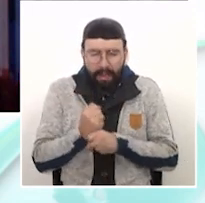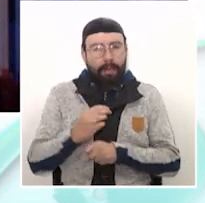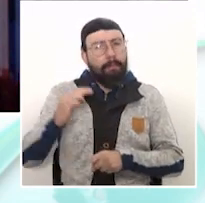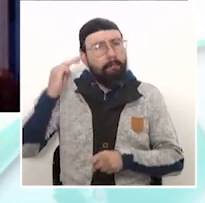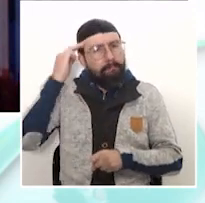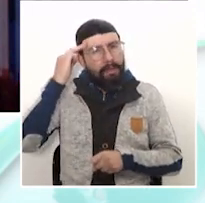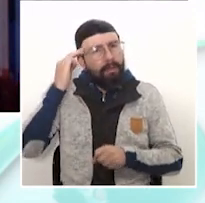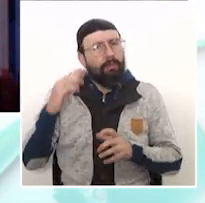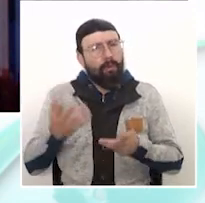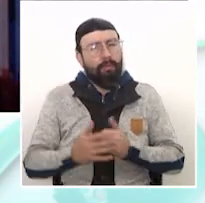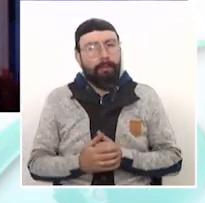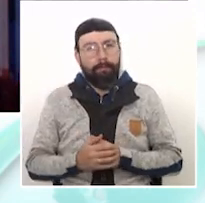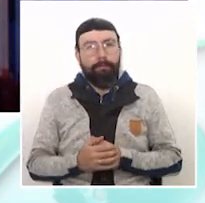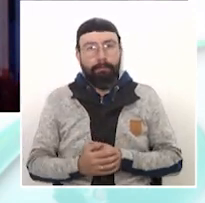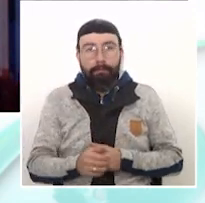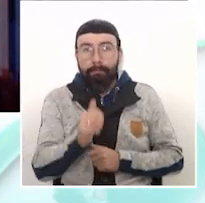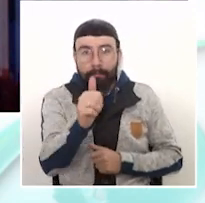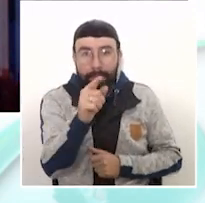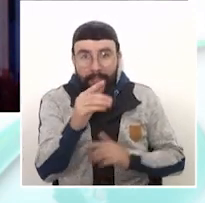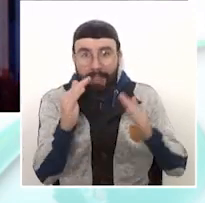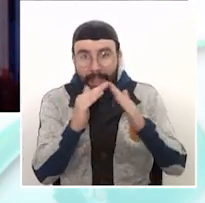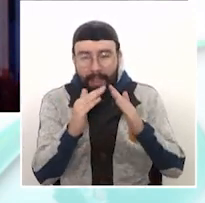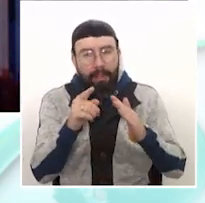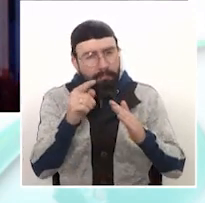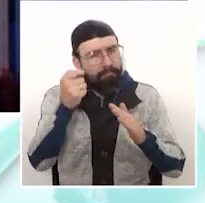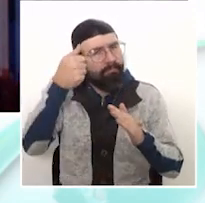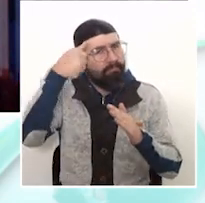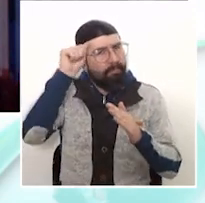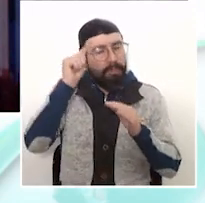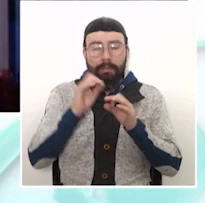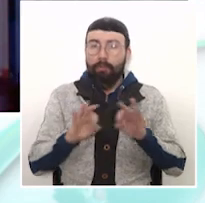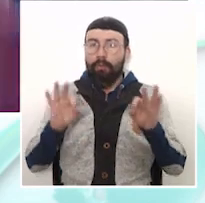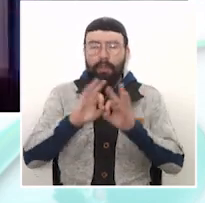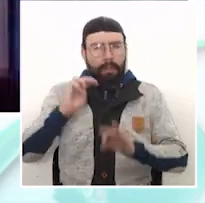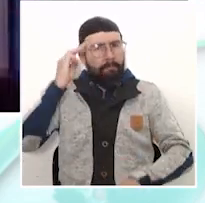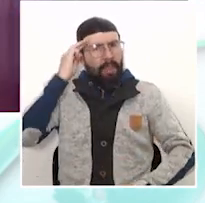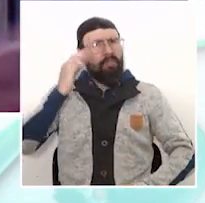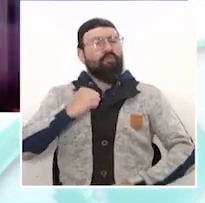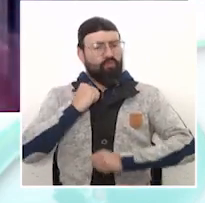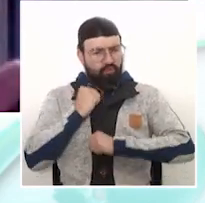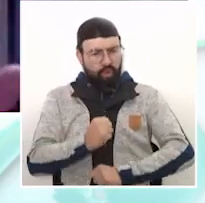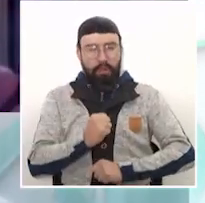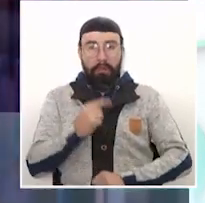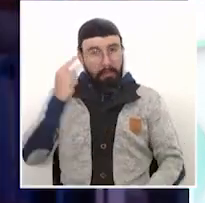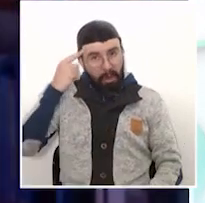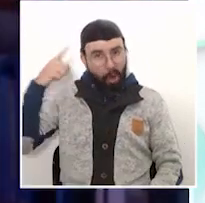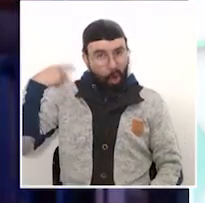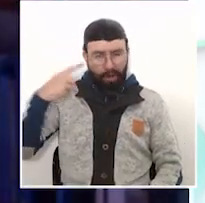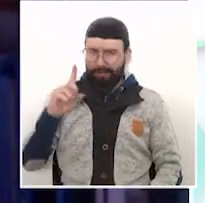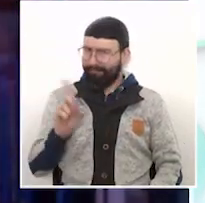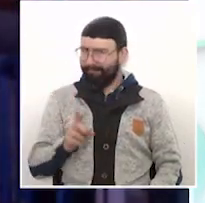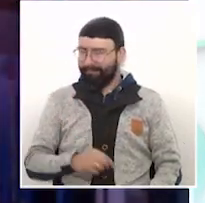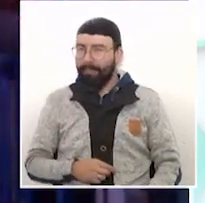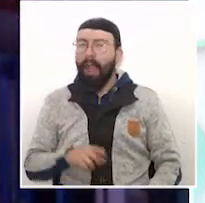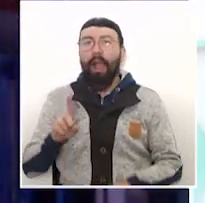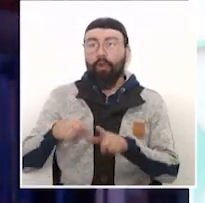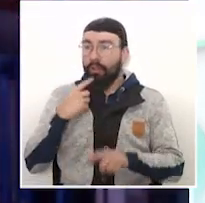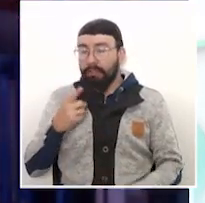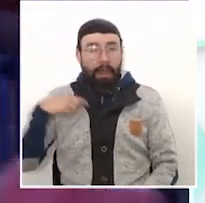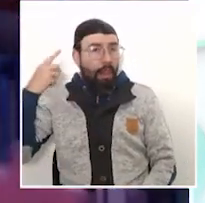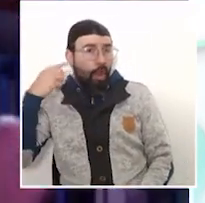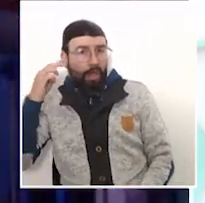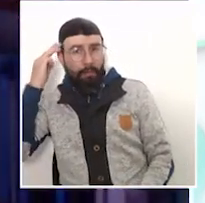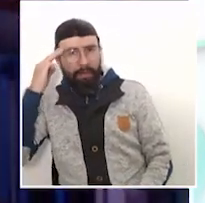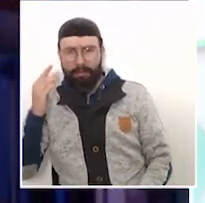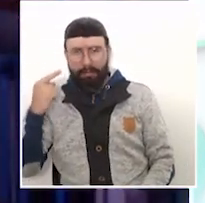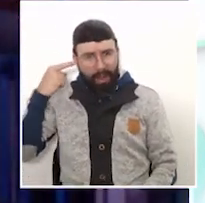Bueno, ustedes en su casa, amigas y amigos, porque lo importante es, ya saben que la mente es poderosa y que no es ninguna loquita. Por eso se dice mucho la loquita de la mente, ¿no? Ya no es